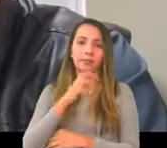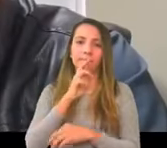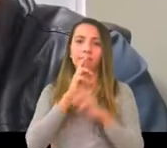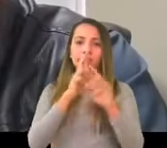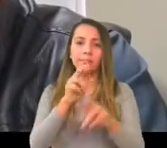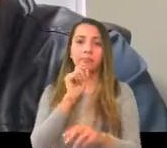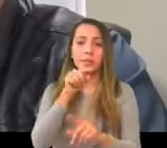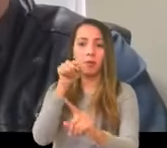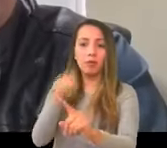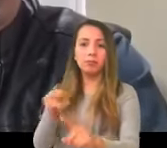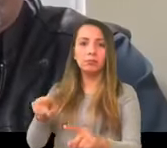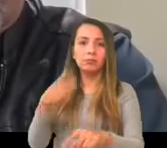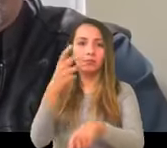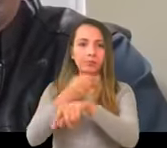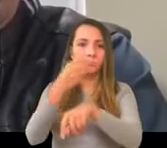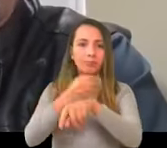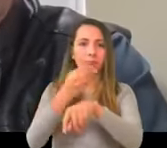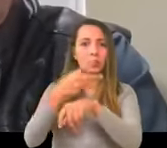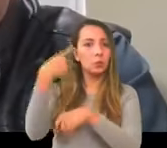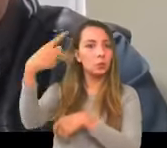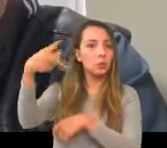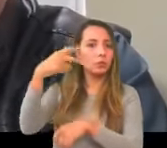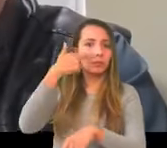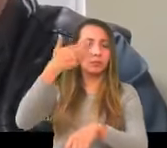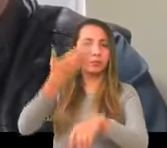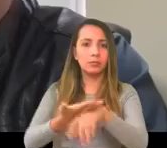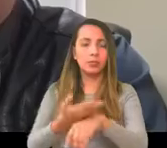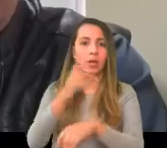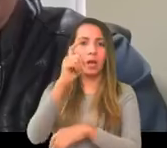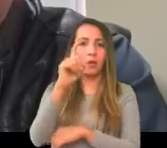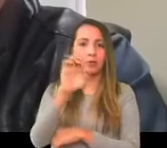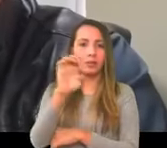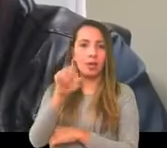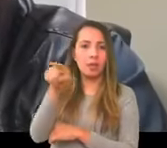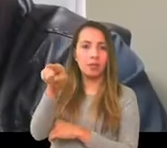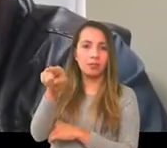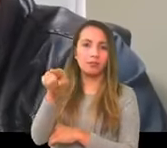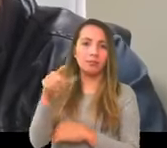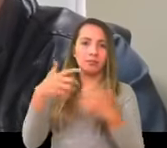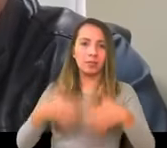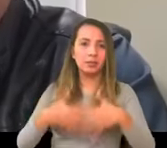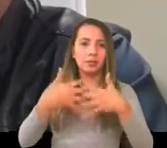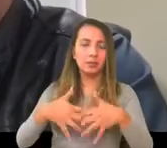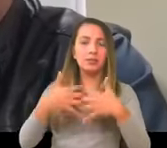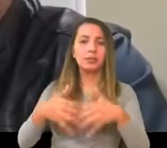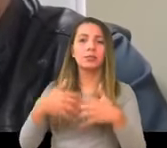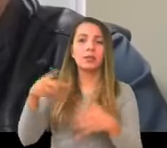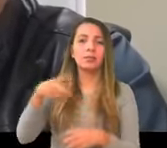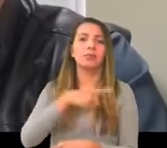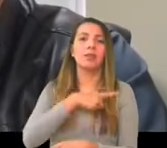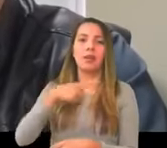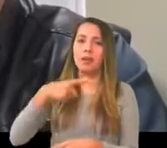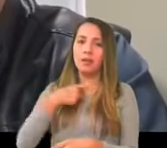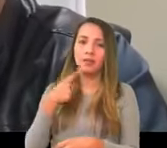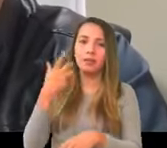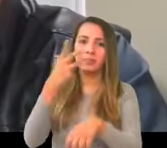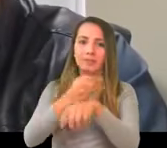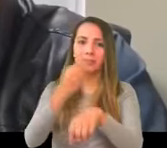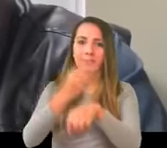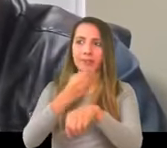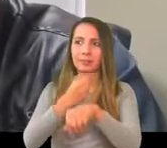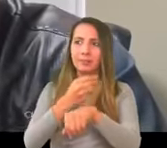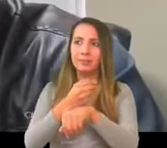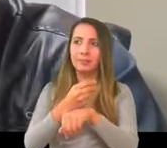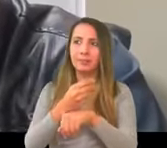que le corresponde a Agua Ensenada, porque es el tema principal, es el problema que traemos ahorita. Cuando usemos otra conferencia de prensa para ver el tema, otros aspectos técnicos